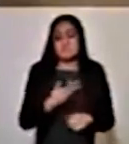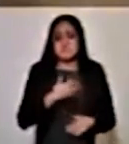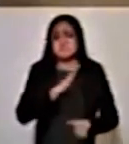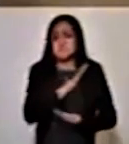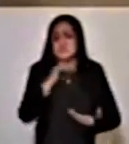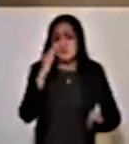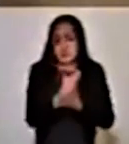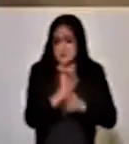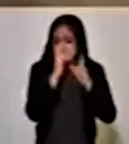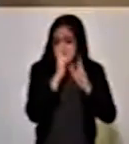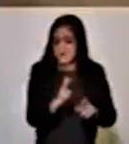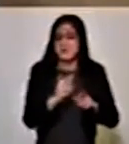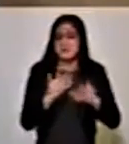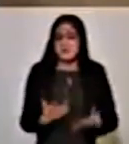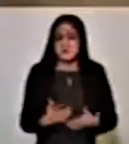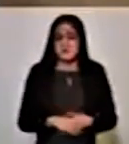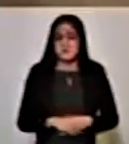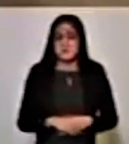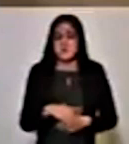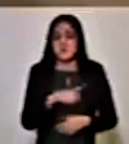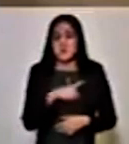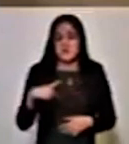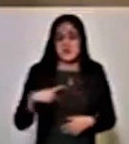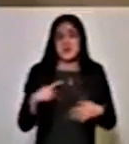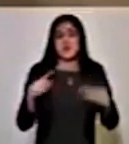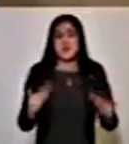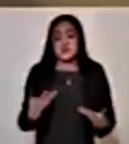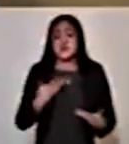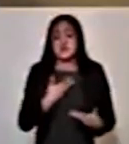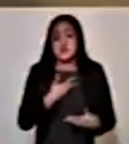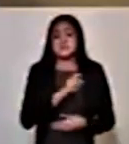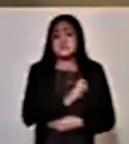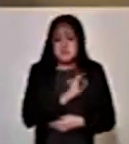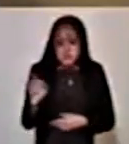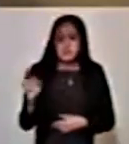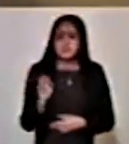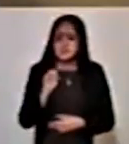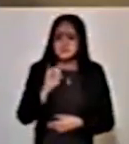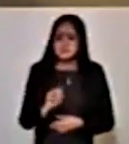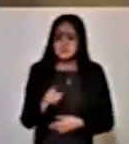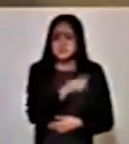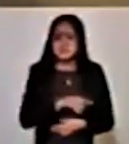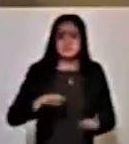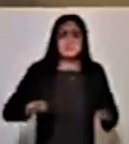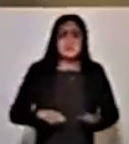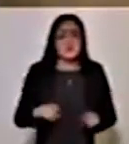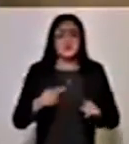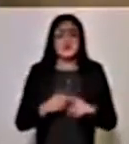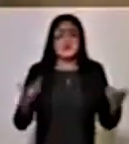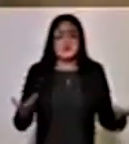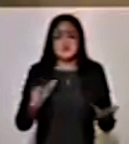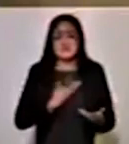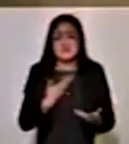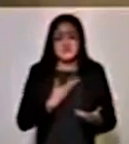límites y acreditemos que todos somos capaces de un comportamiento que permita